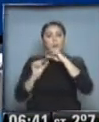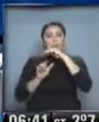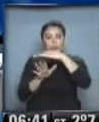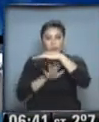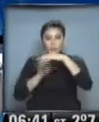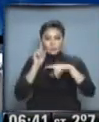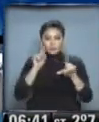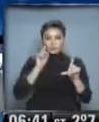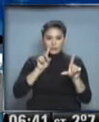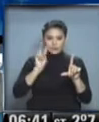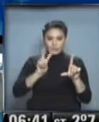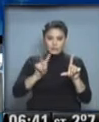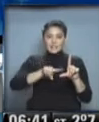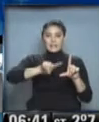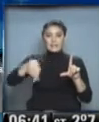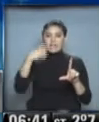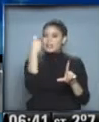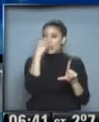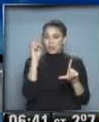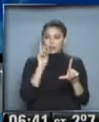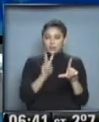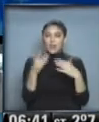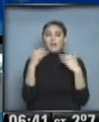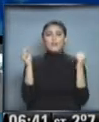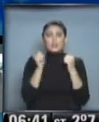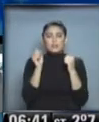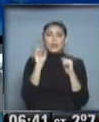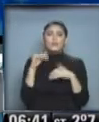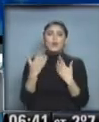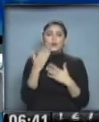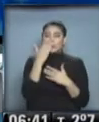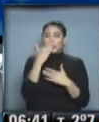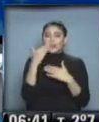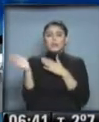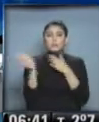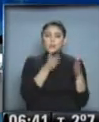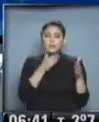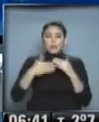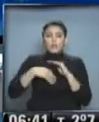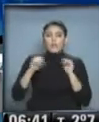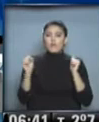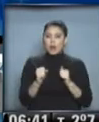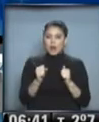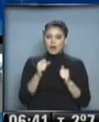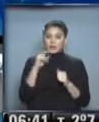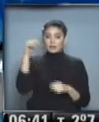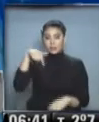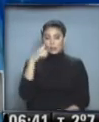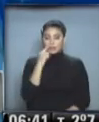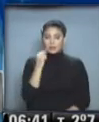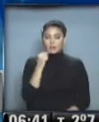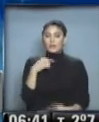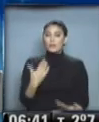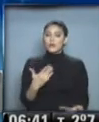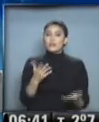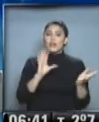zonal, se mueve de oeste a este y esto va a provocar vientos muy fuertes del sector oeste en el extremo sur patagónico en el día de hoy. Por lo